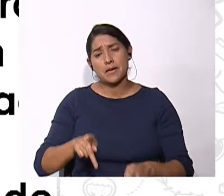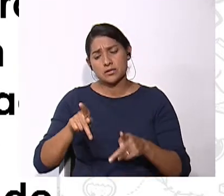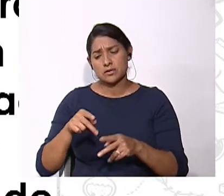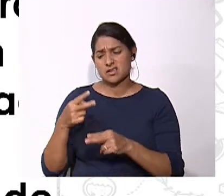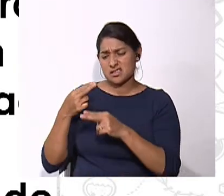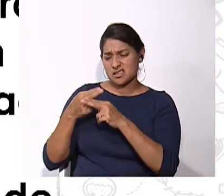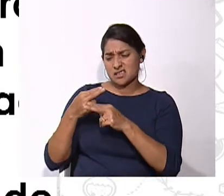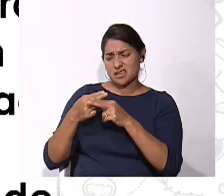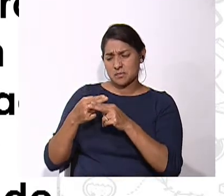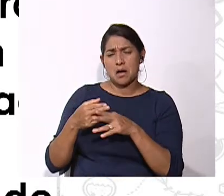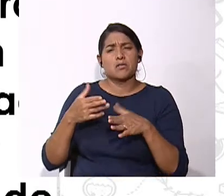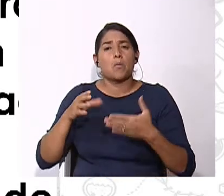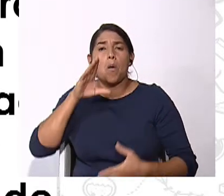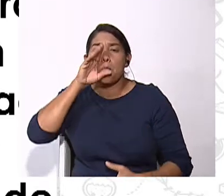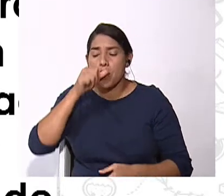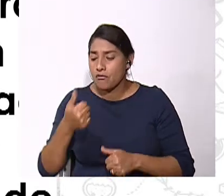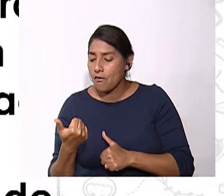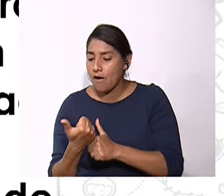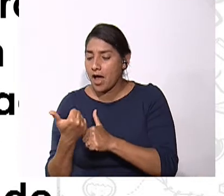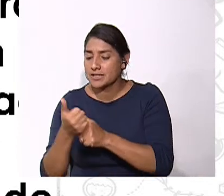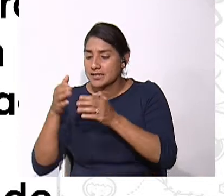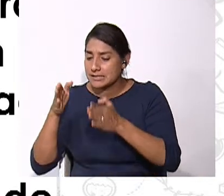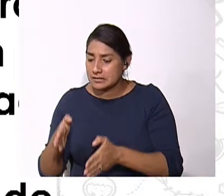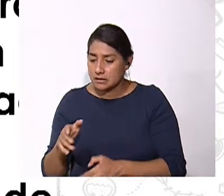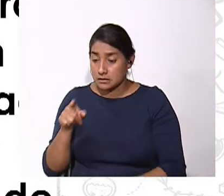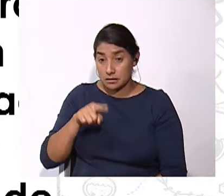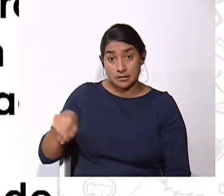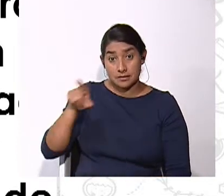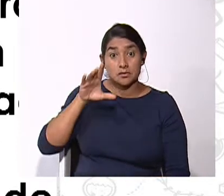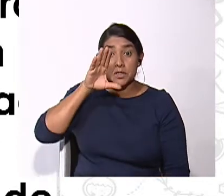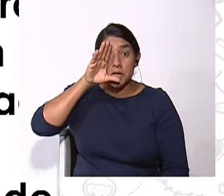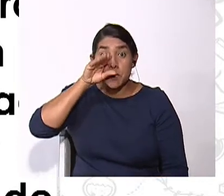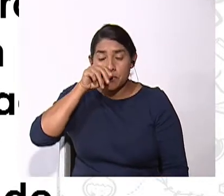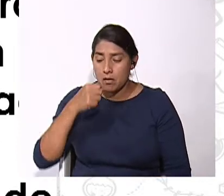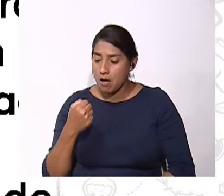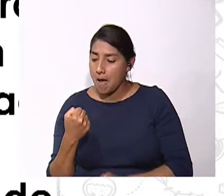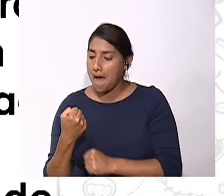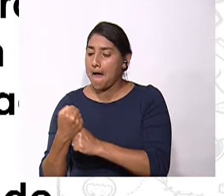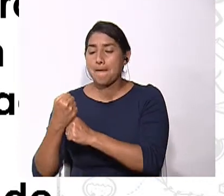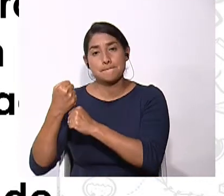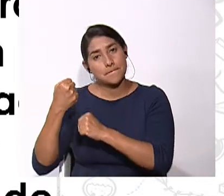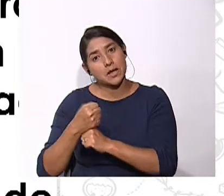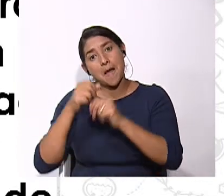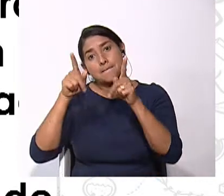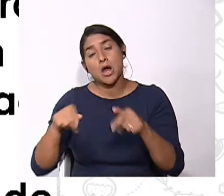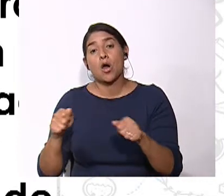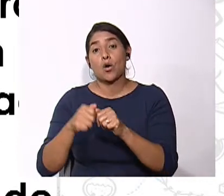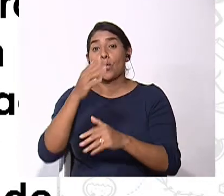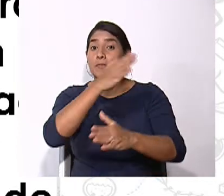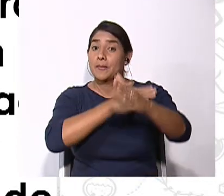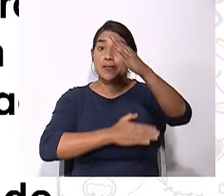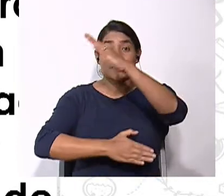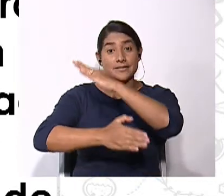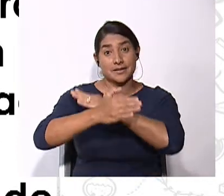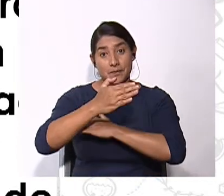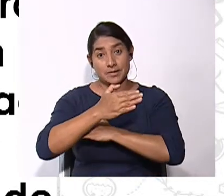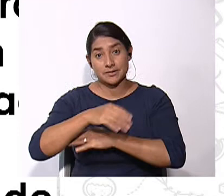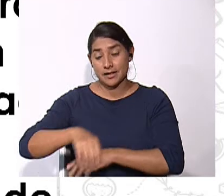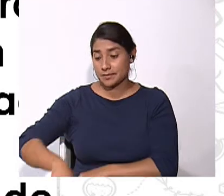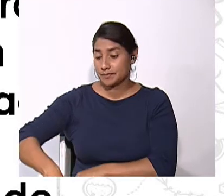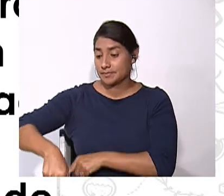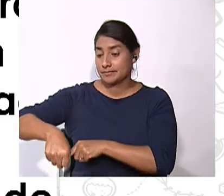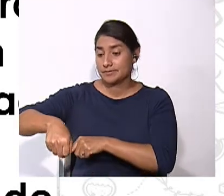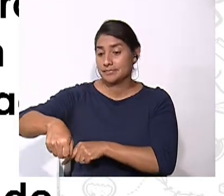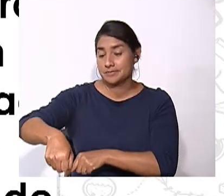perros de asistencia. Estos perros apoyan las personas con discapacidad.